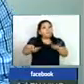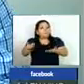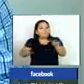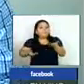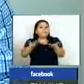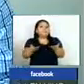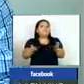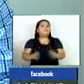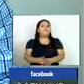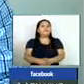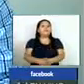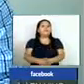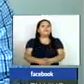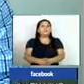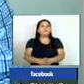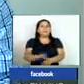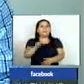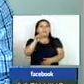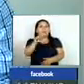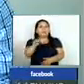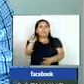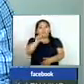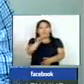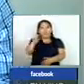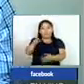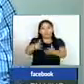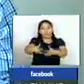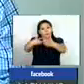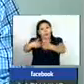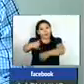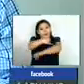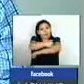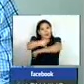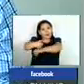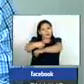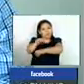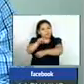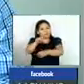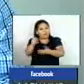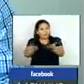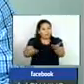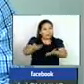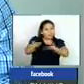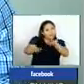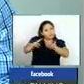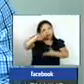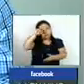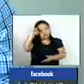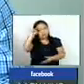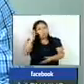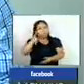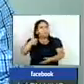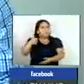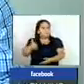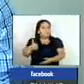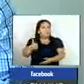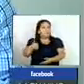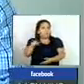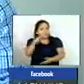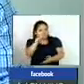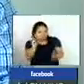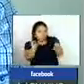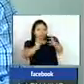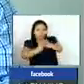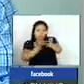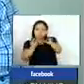INSEPROSA, que es Ingeniería y Servicios Profesionales, tratando de estar a las necesidades en este